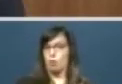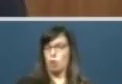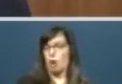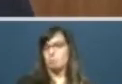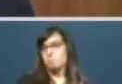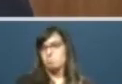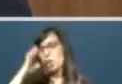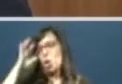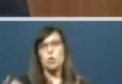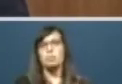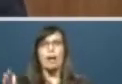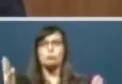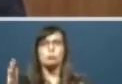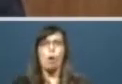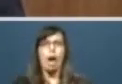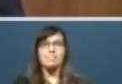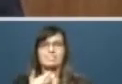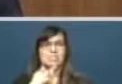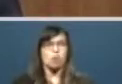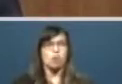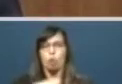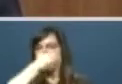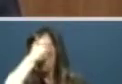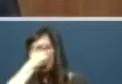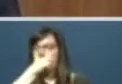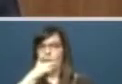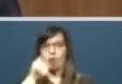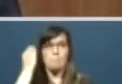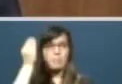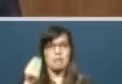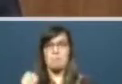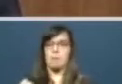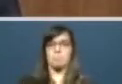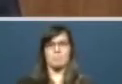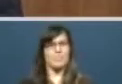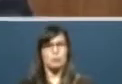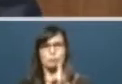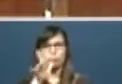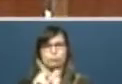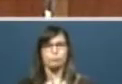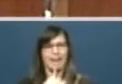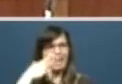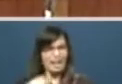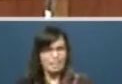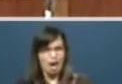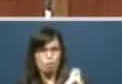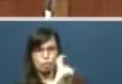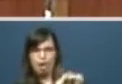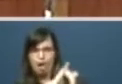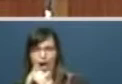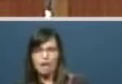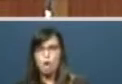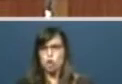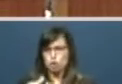sentido cerrar los ojos o negar esas otras realidades que señalan que nuestra sociedad con tantos sacrificios